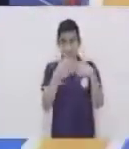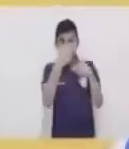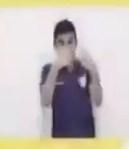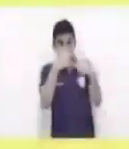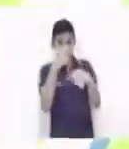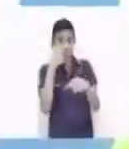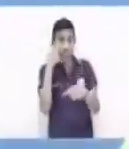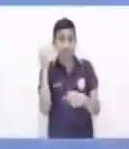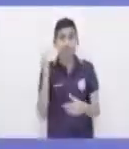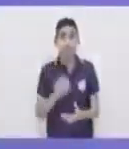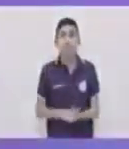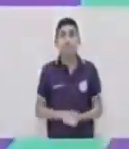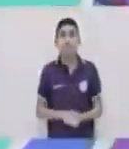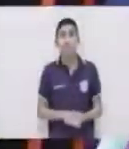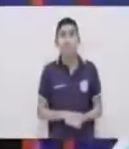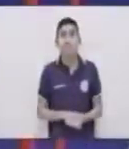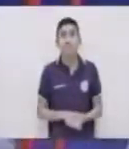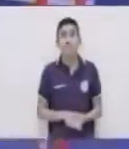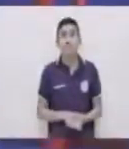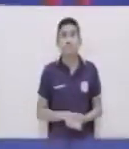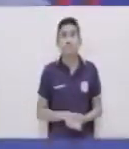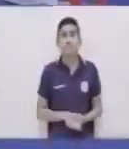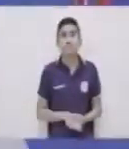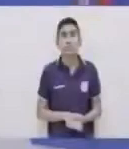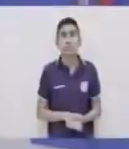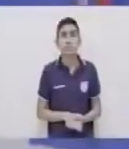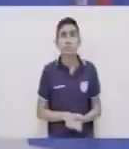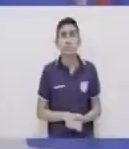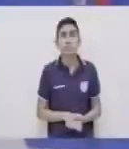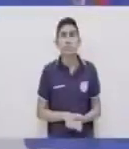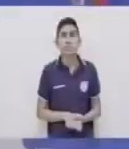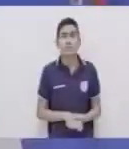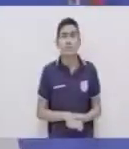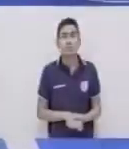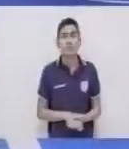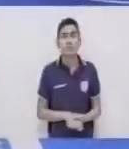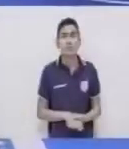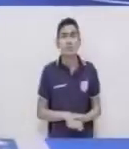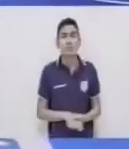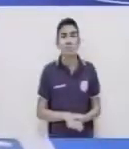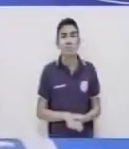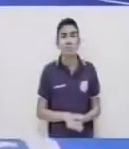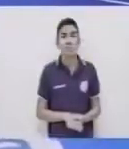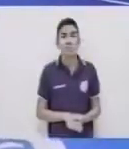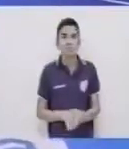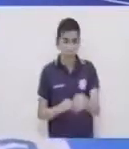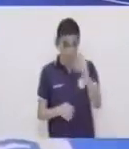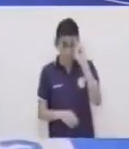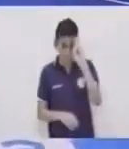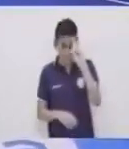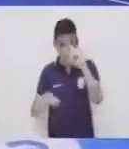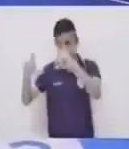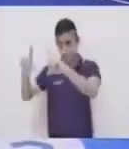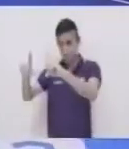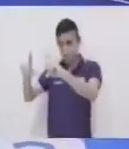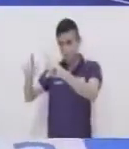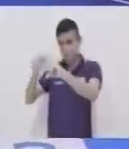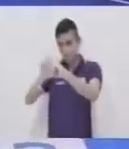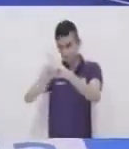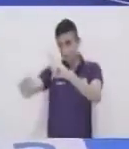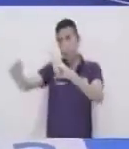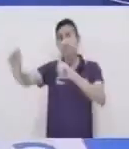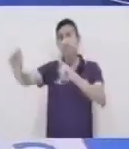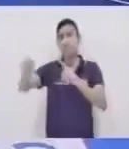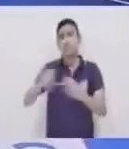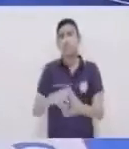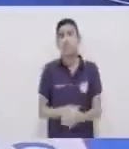extremo. Como ya lancé mis 5 avioncitos, los lancé en medio. Ahora los